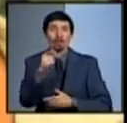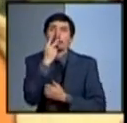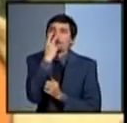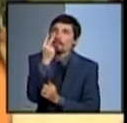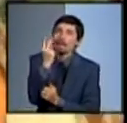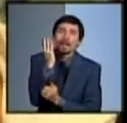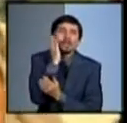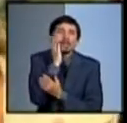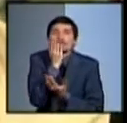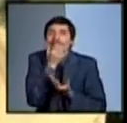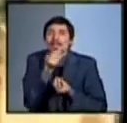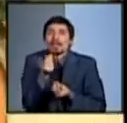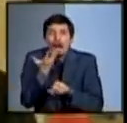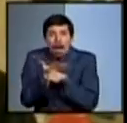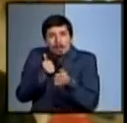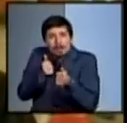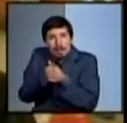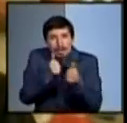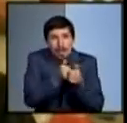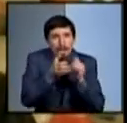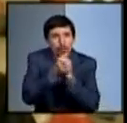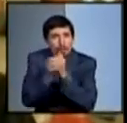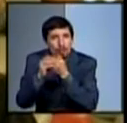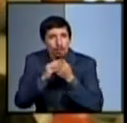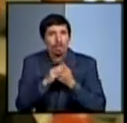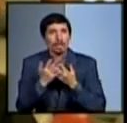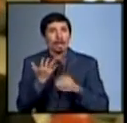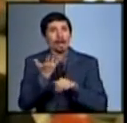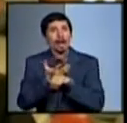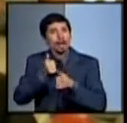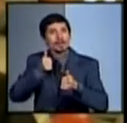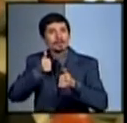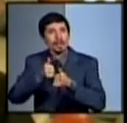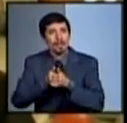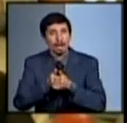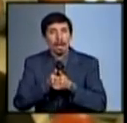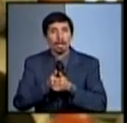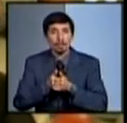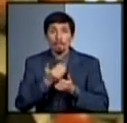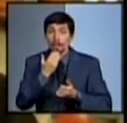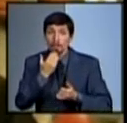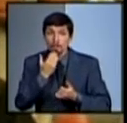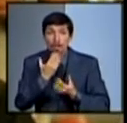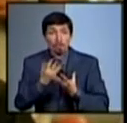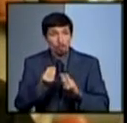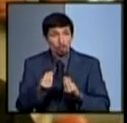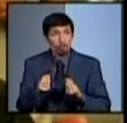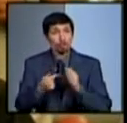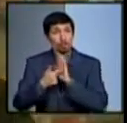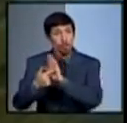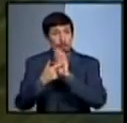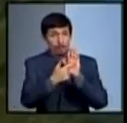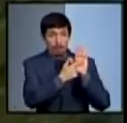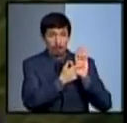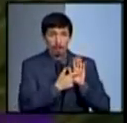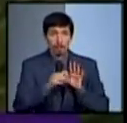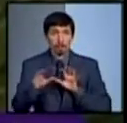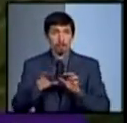o sea, él está con todo el mundo tocando. Provoca eso, ¿verdad? Sí, cercanía, sí, ha tenido sí. muchos gestos además desde sí, que asumió. Sí, sí.